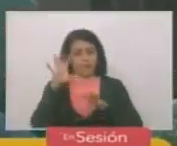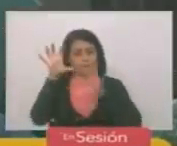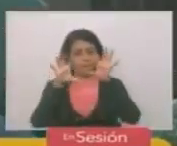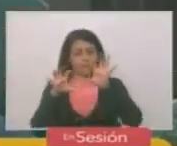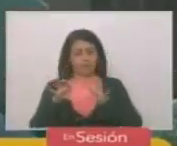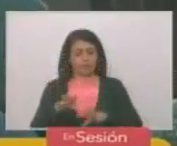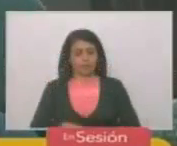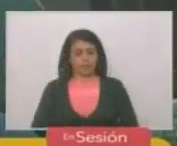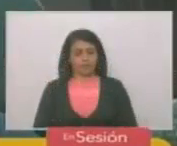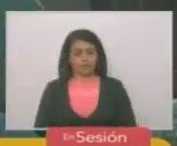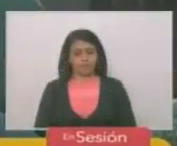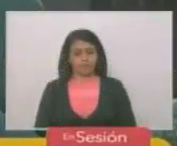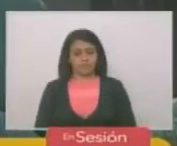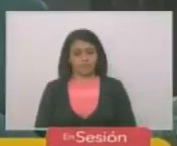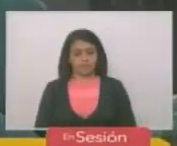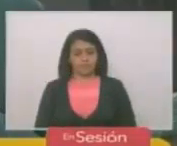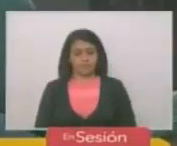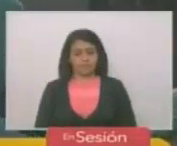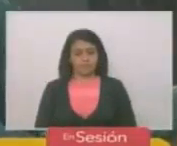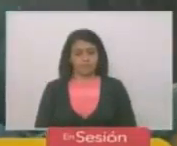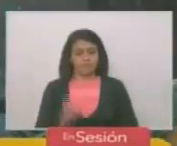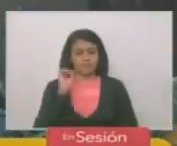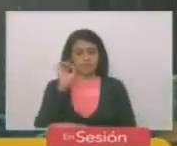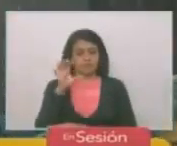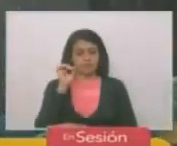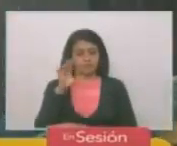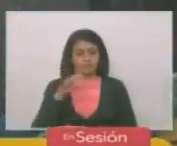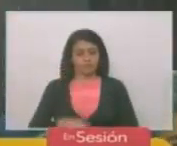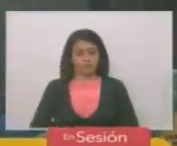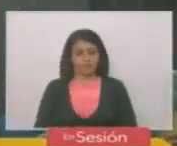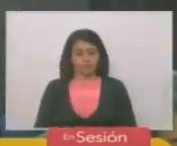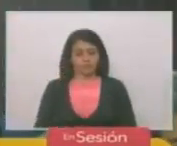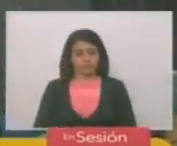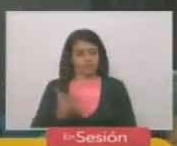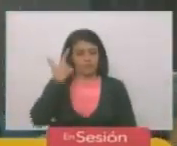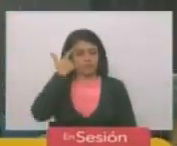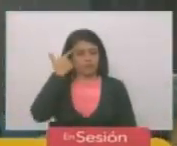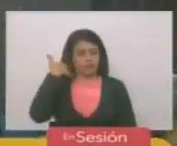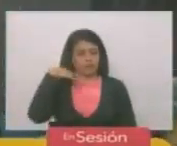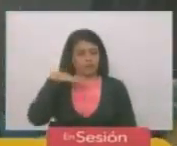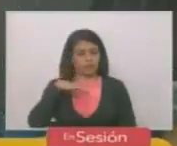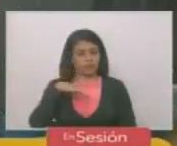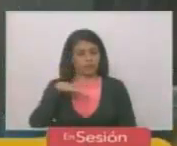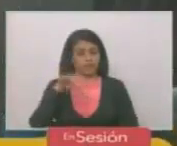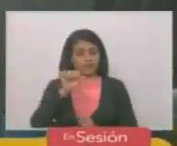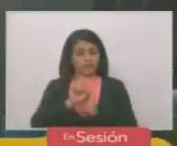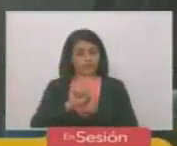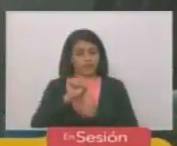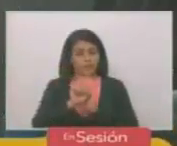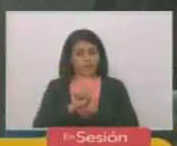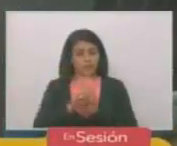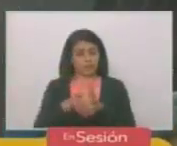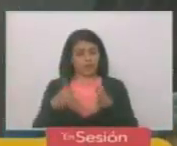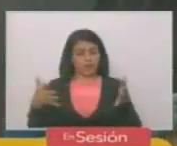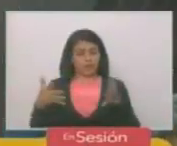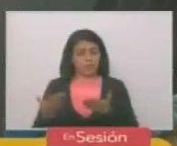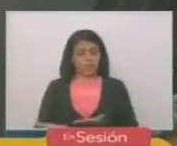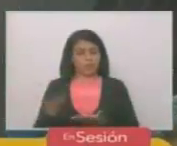países de parlamentos creo que simboliza el enorme